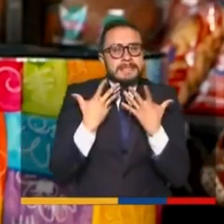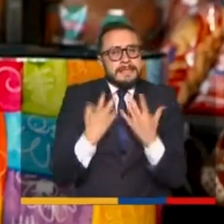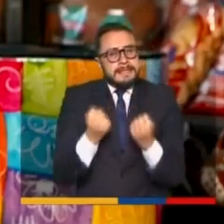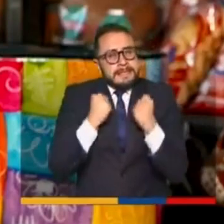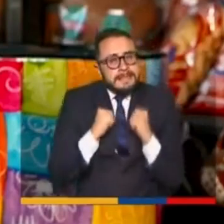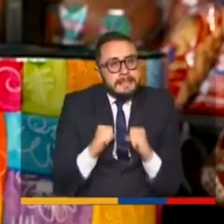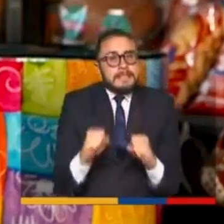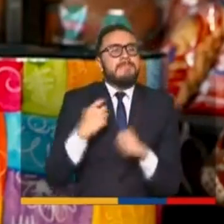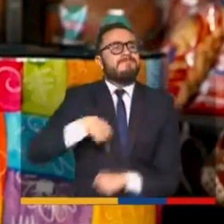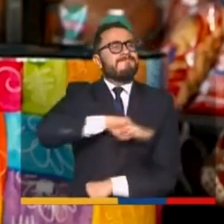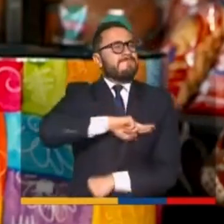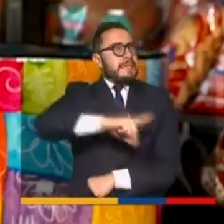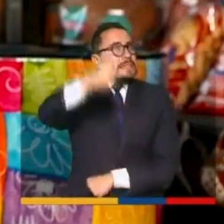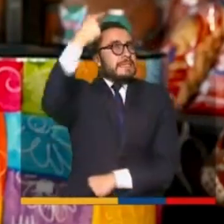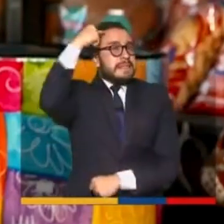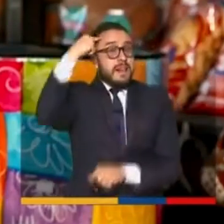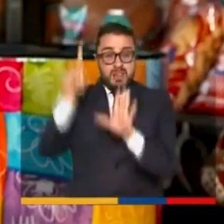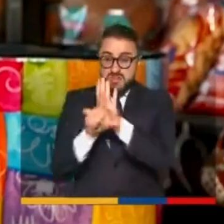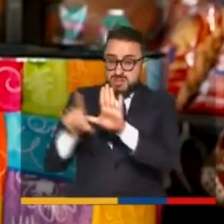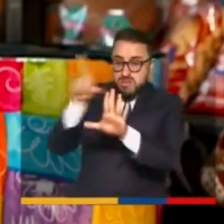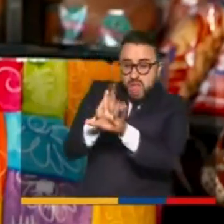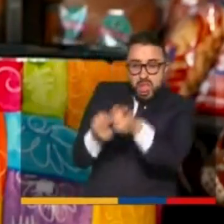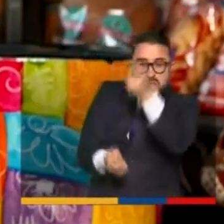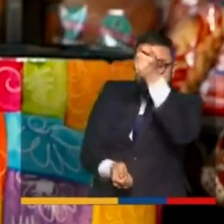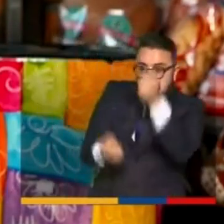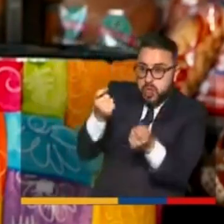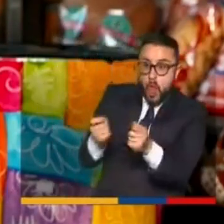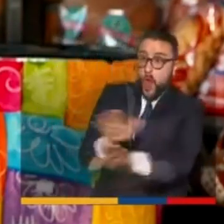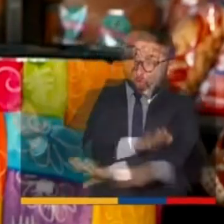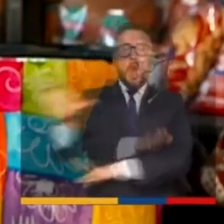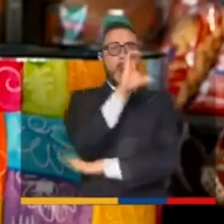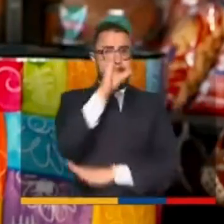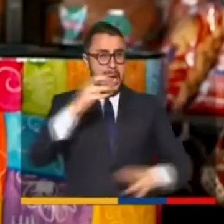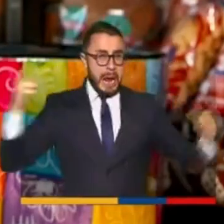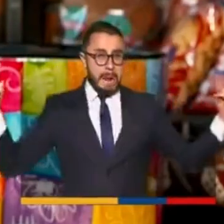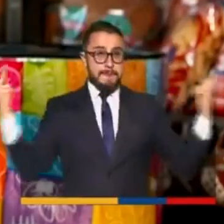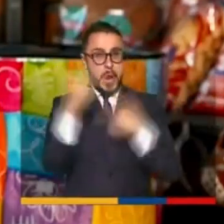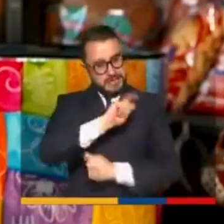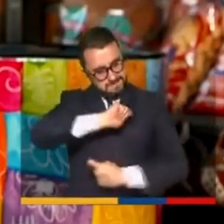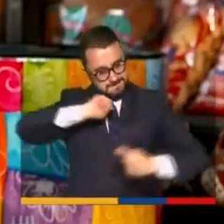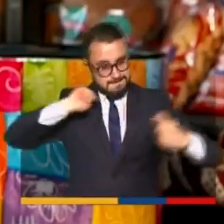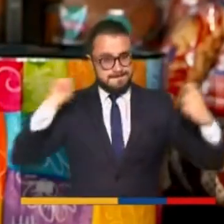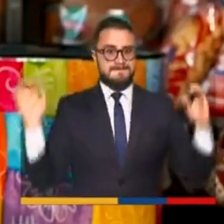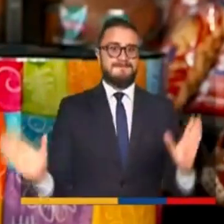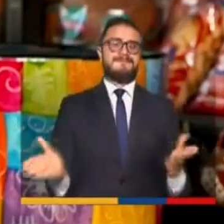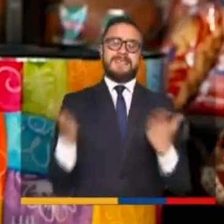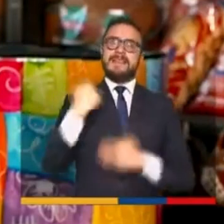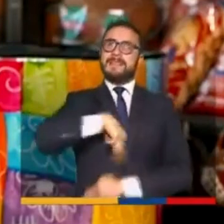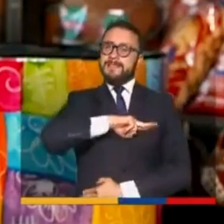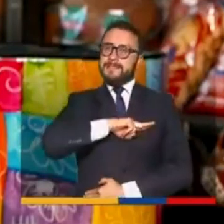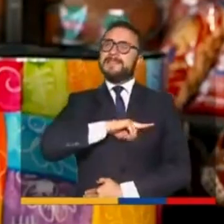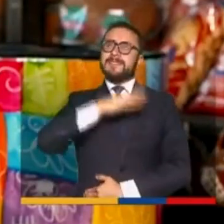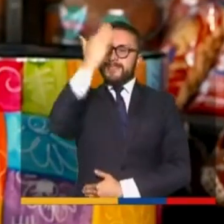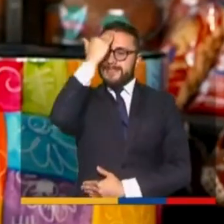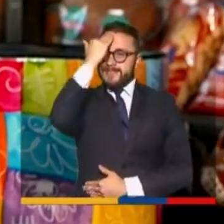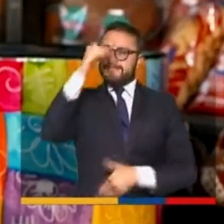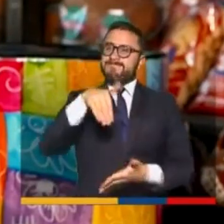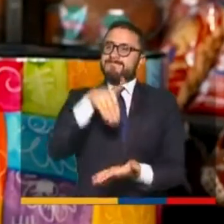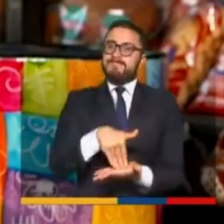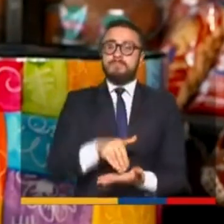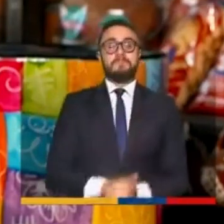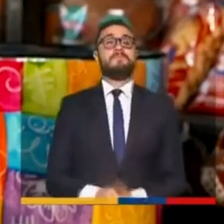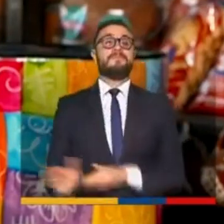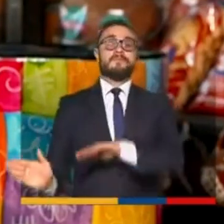las economías ilícitas no habrá violencia en Colombia. 11. Recuperamos la